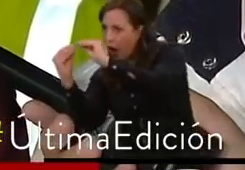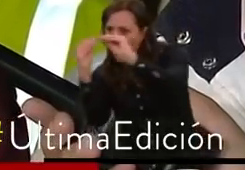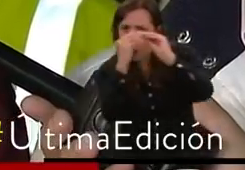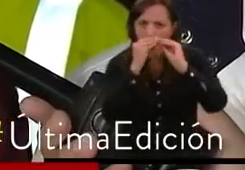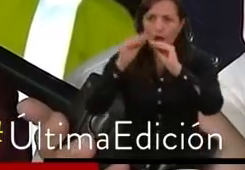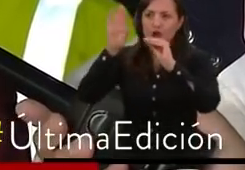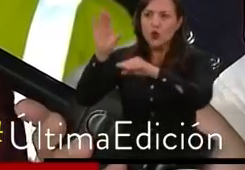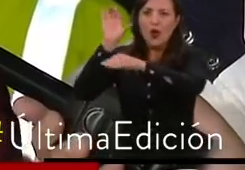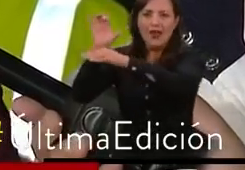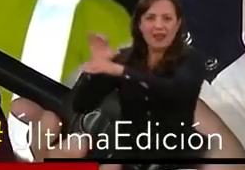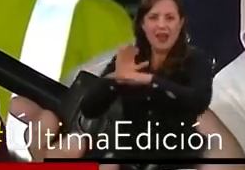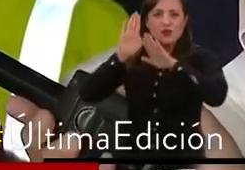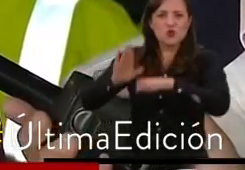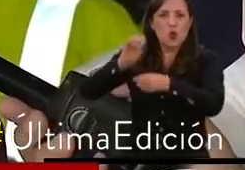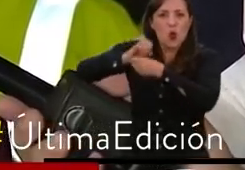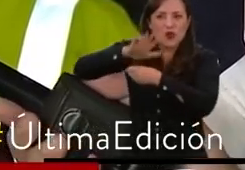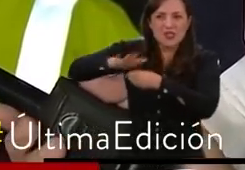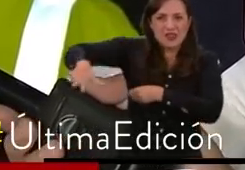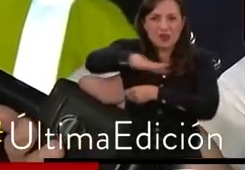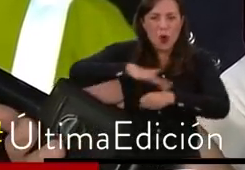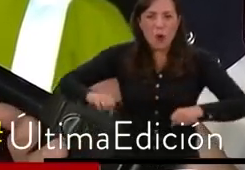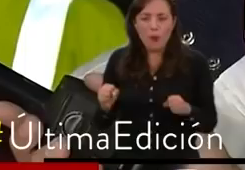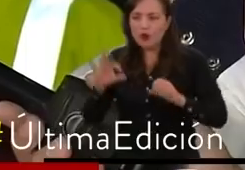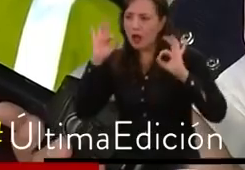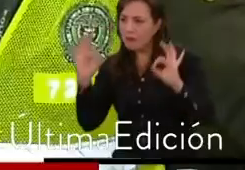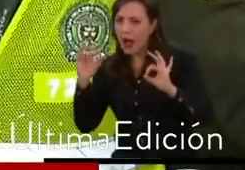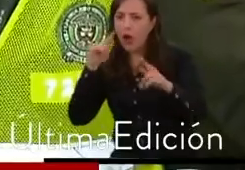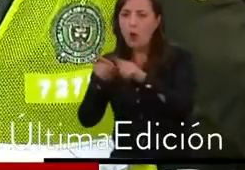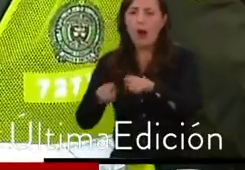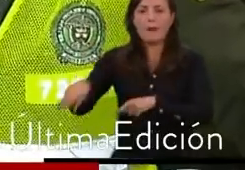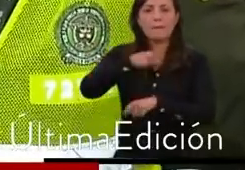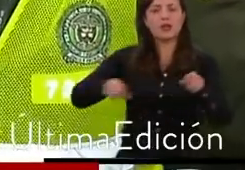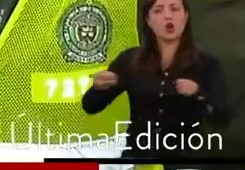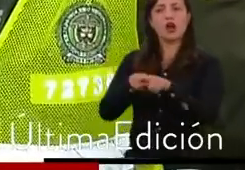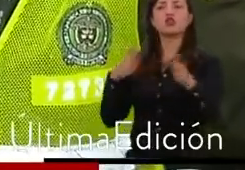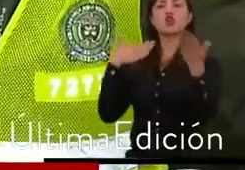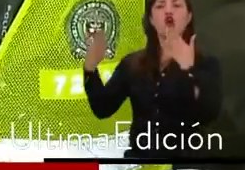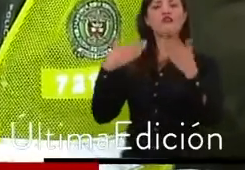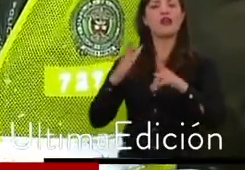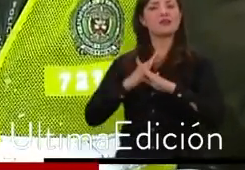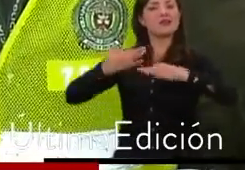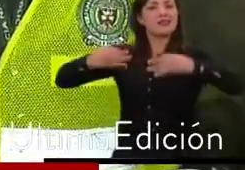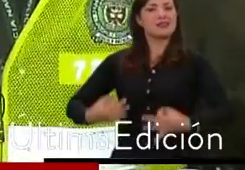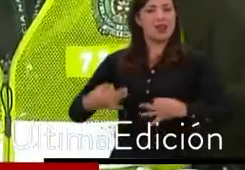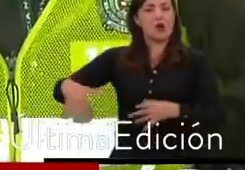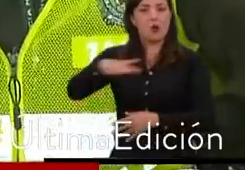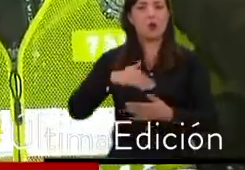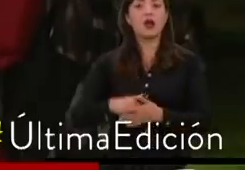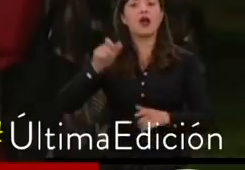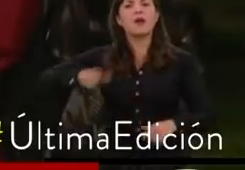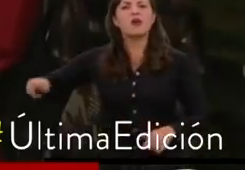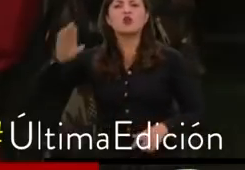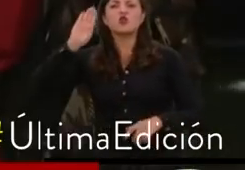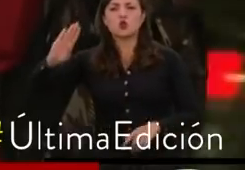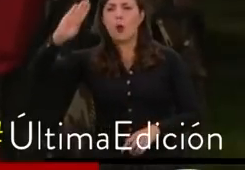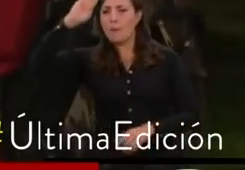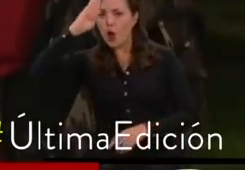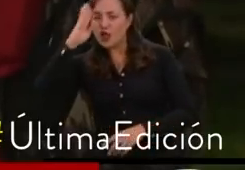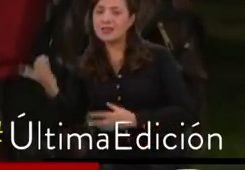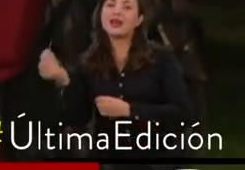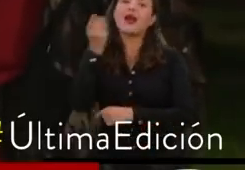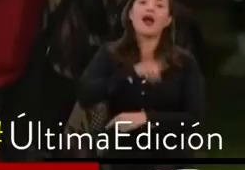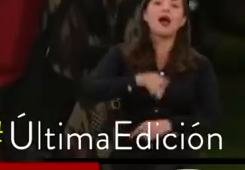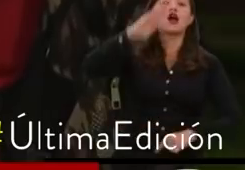del distrito, sean efectivas, garantizando un entorno de confianza y seguridad. Uniformados de la policía y soldados de la policía